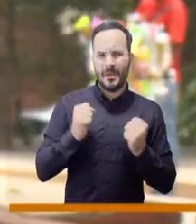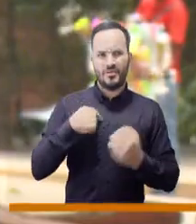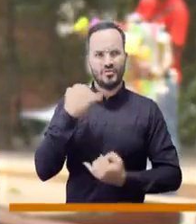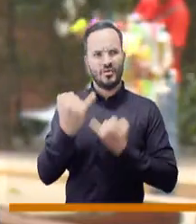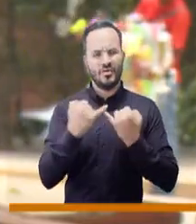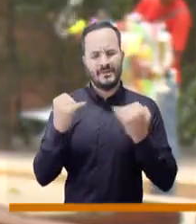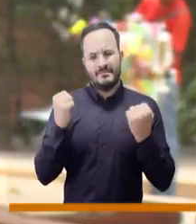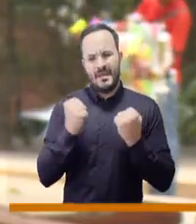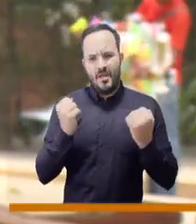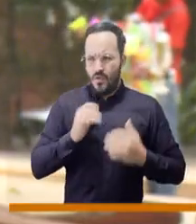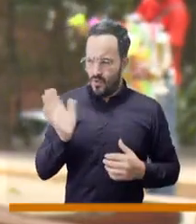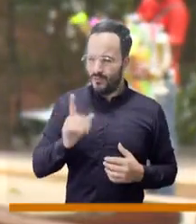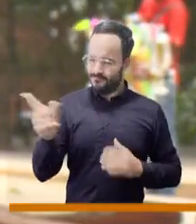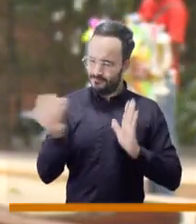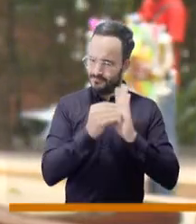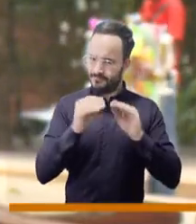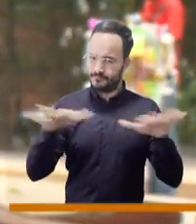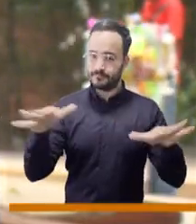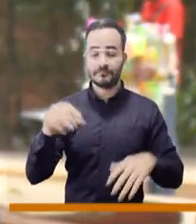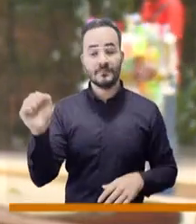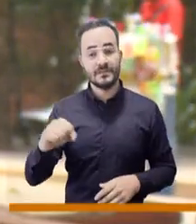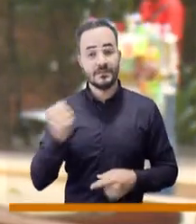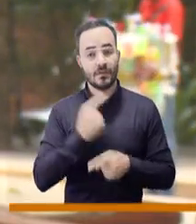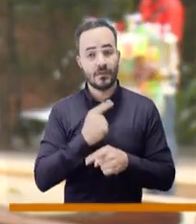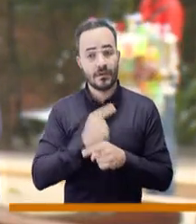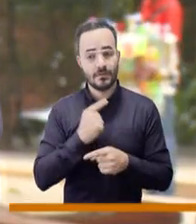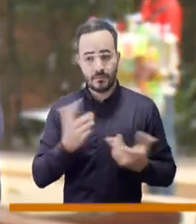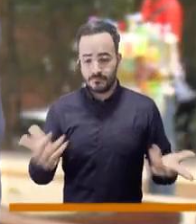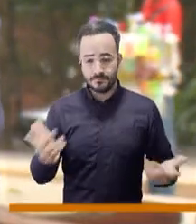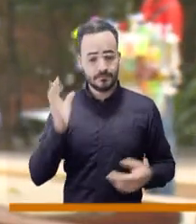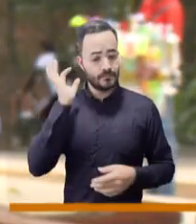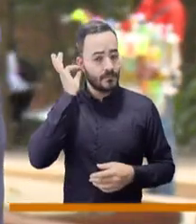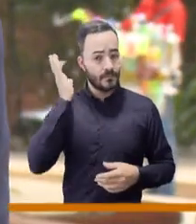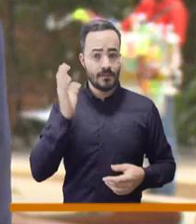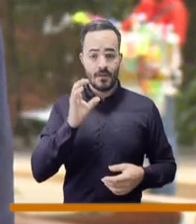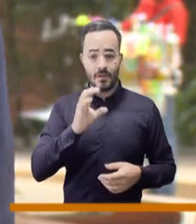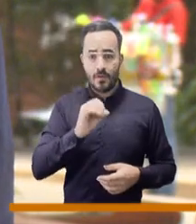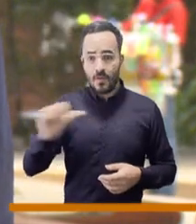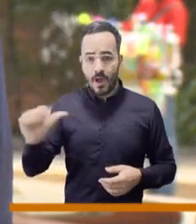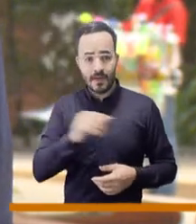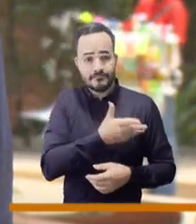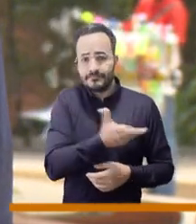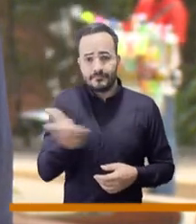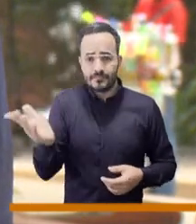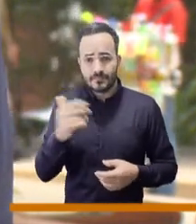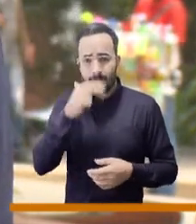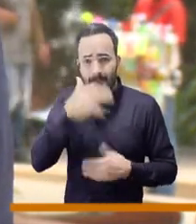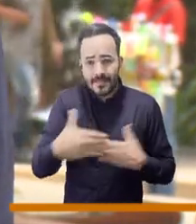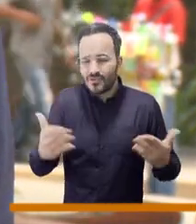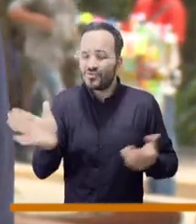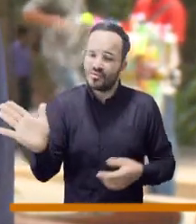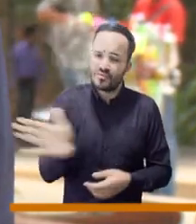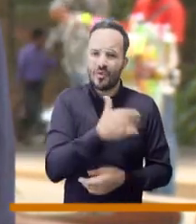ser. Sí, las niñas y los niños también tienen derecho a poder exponer y poder...